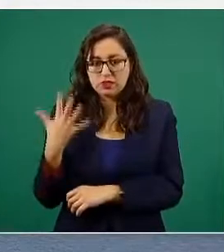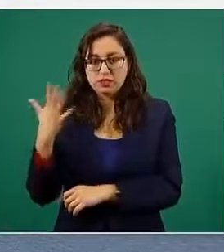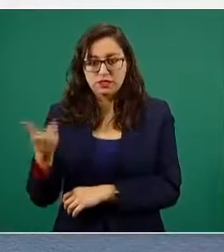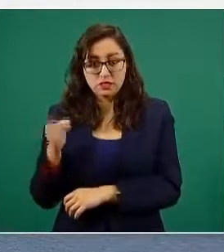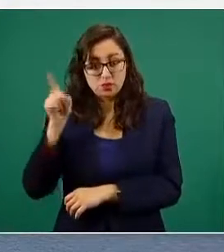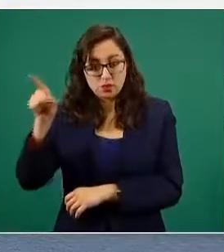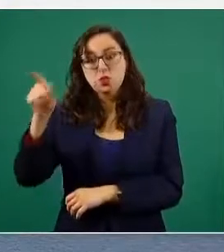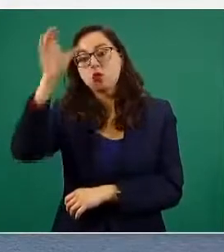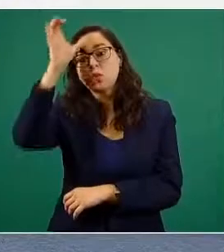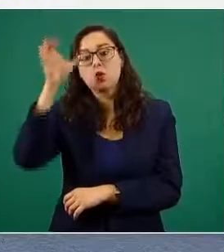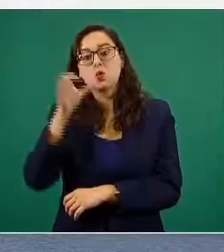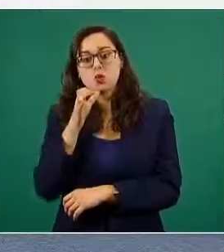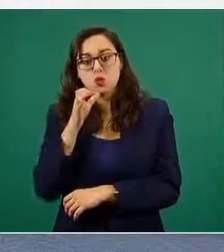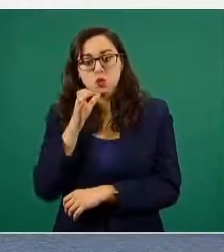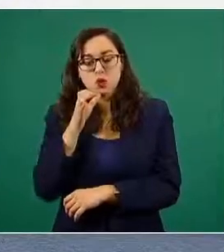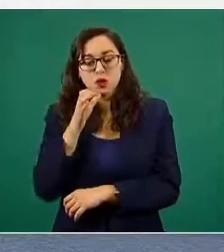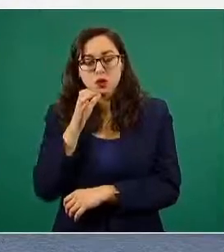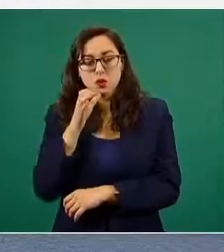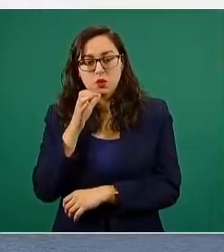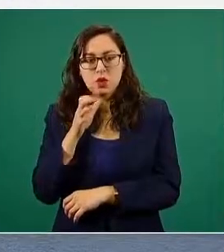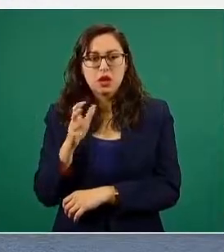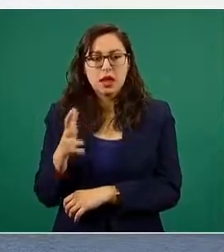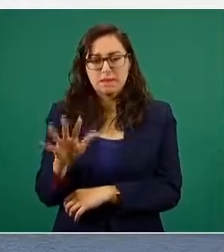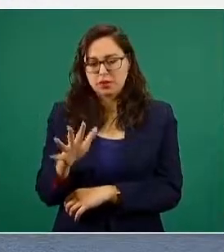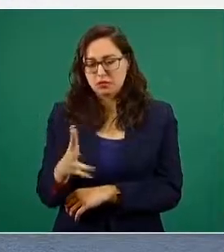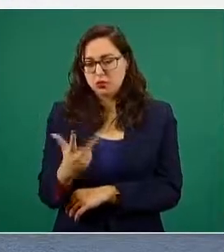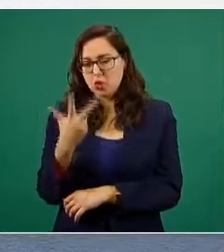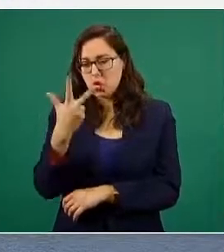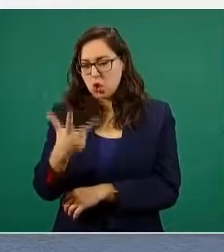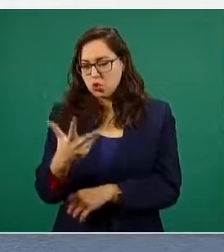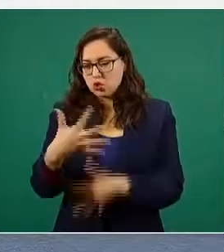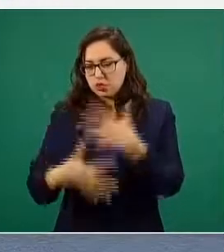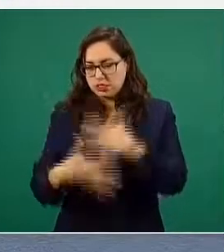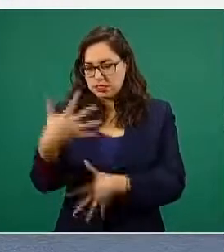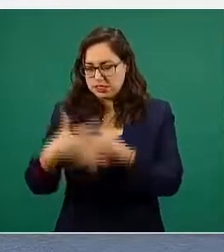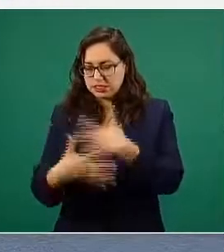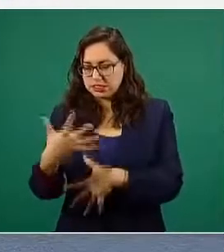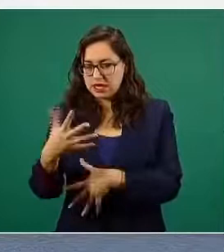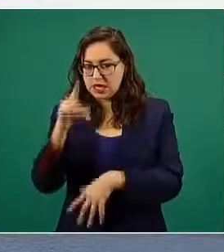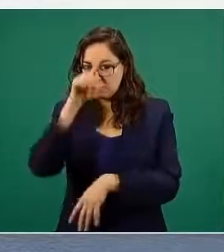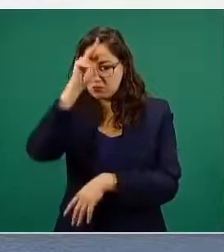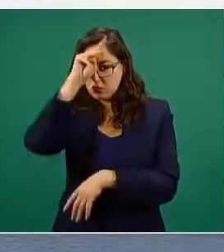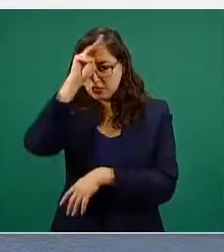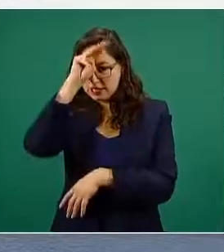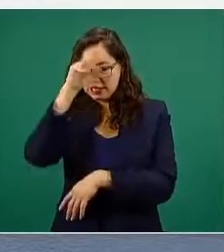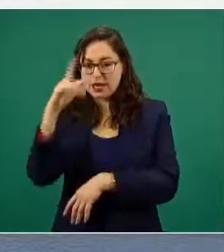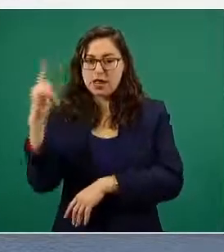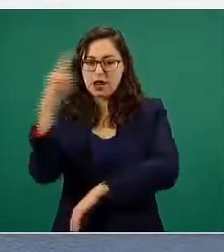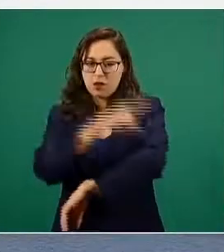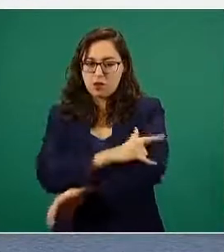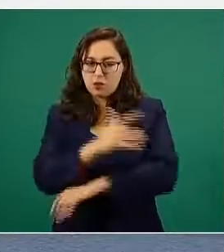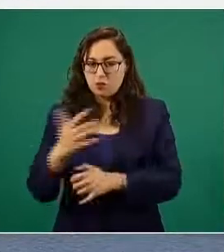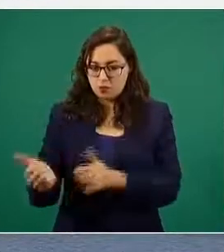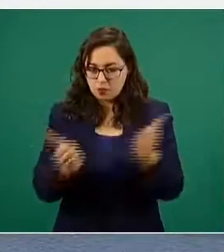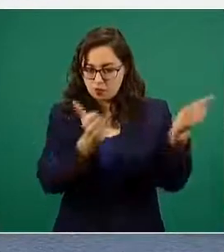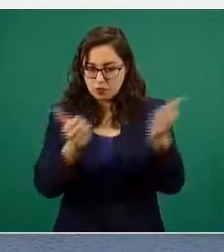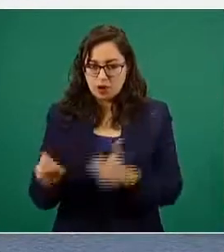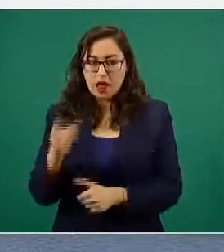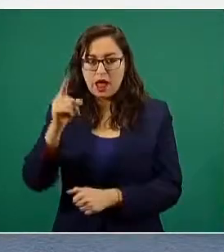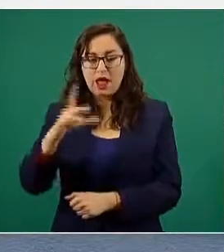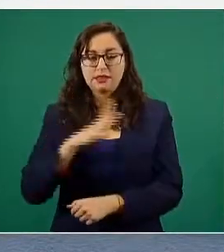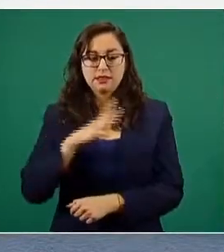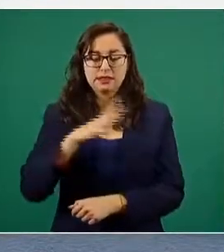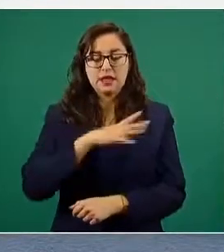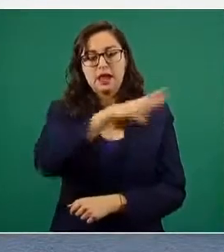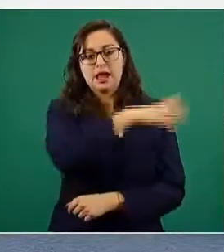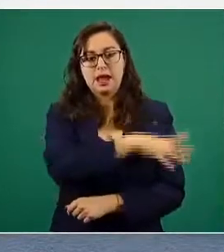arriban poco después de las 8:15 de la mañana al aeropuerto de Monterrey. Ahí está el general